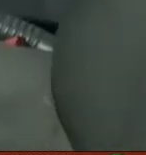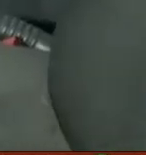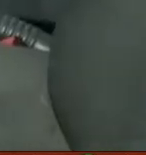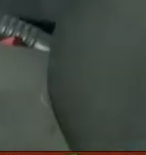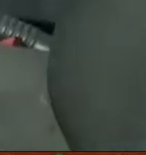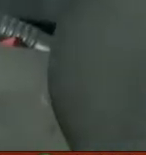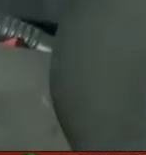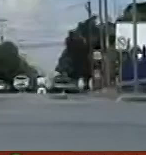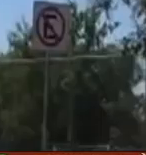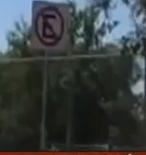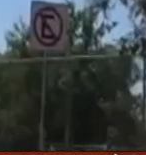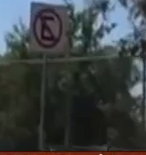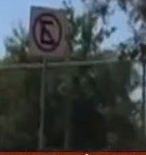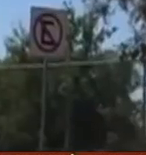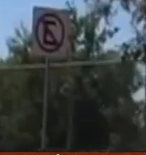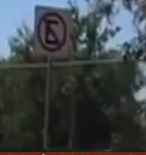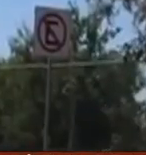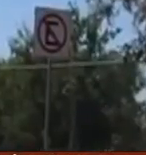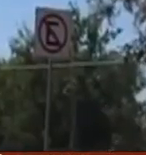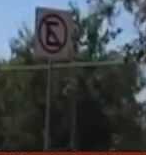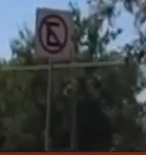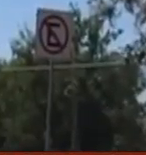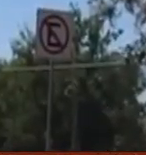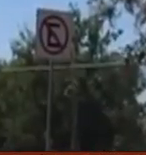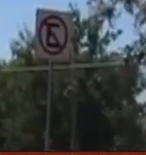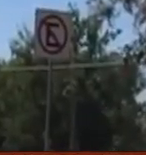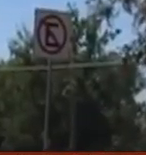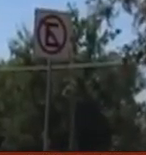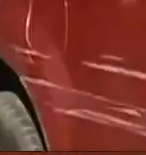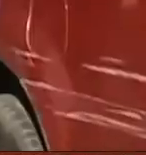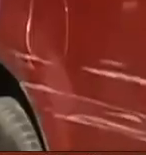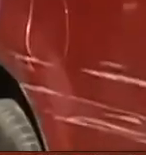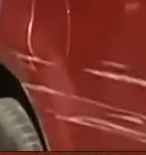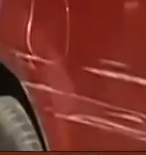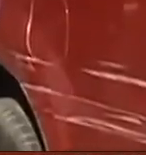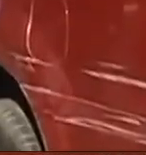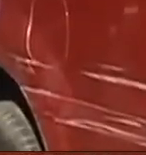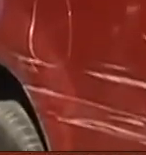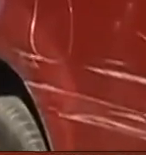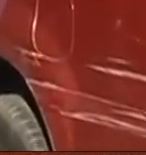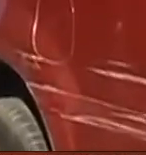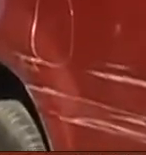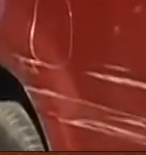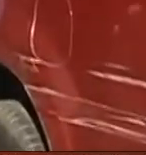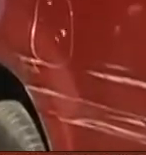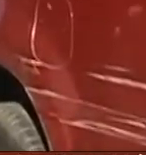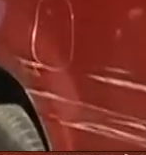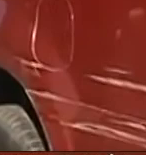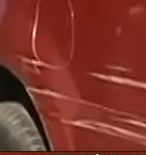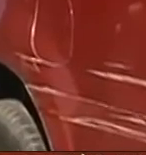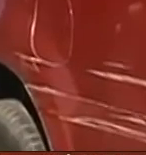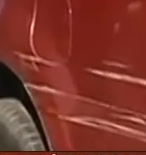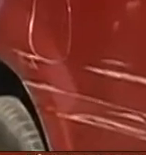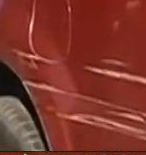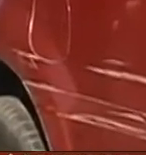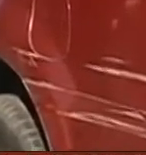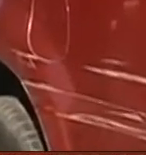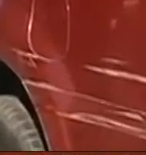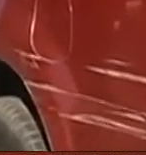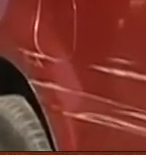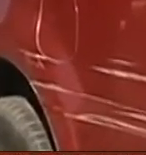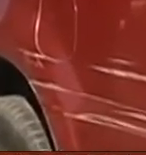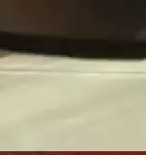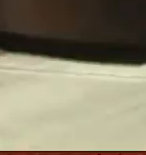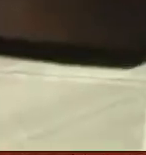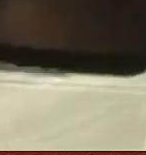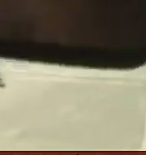más pues son atractivas para los jóvenes: tatuajes y sus dispositivos móviles, sus teléfonos. En días